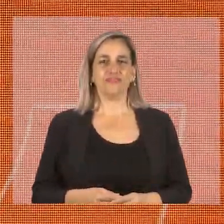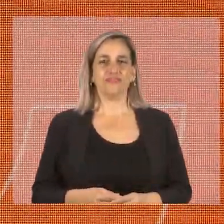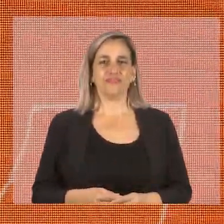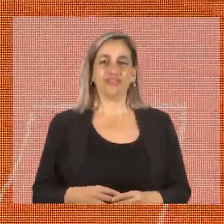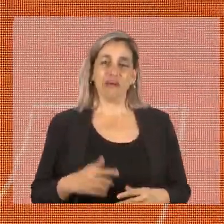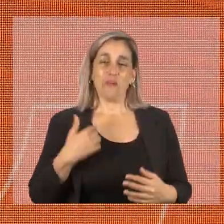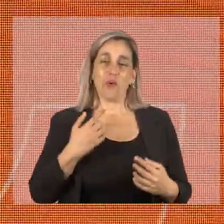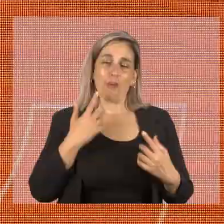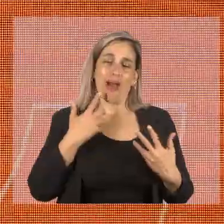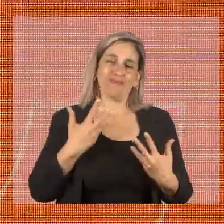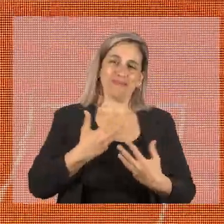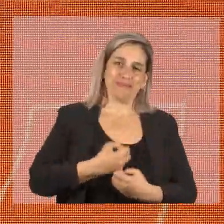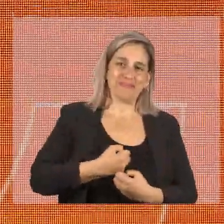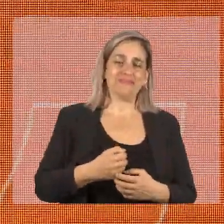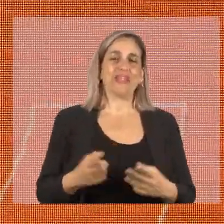Me voy a poner un poco más dramático.